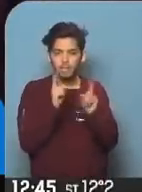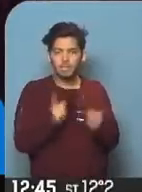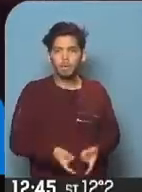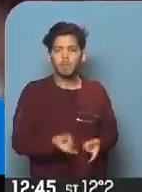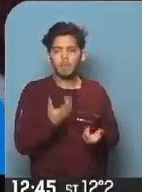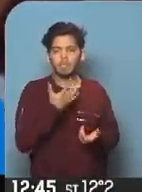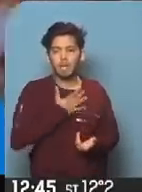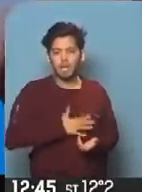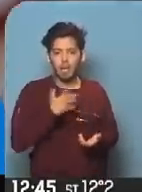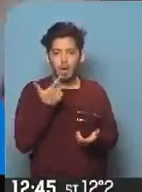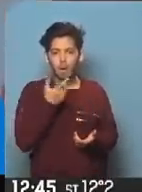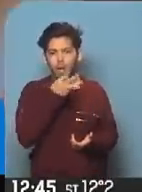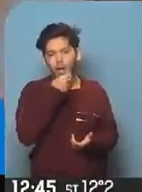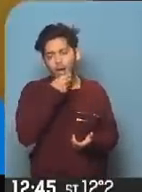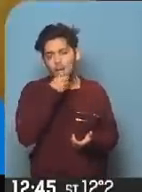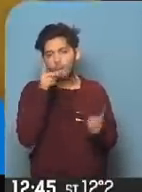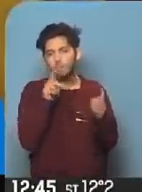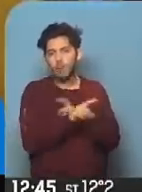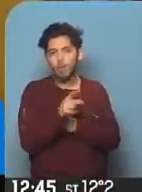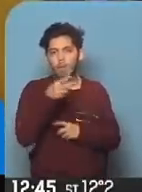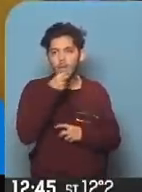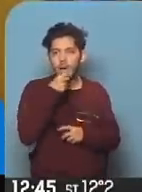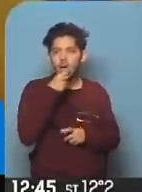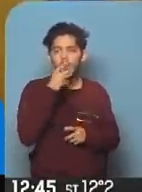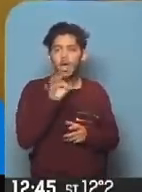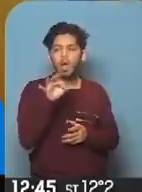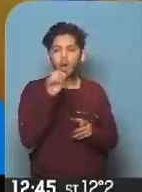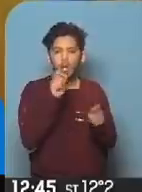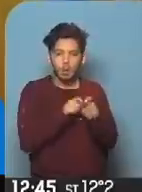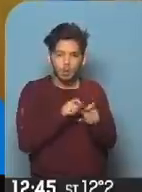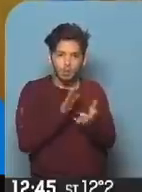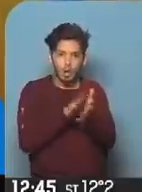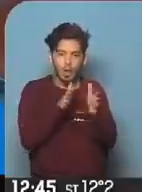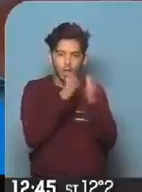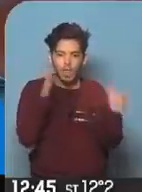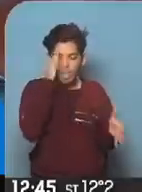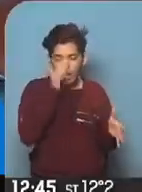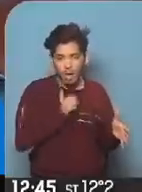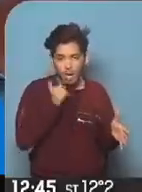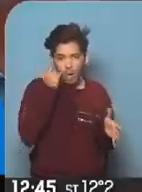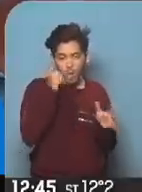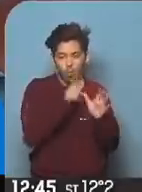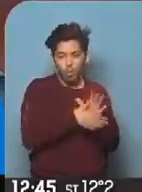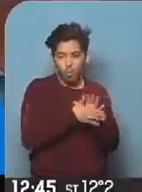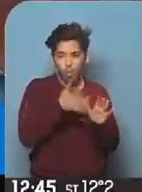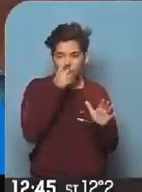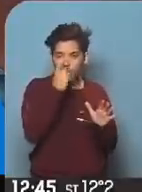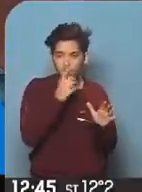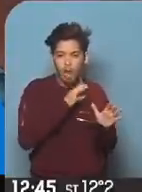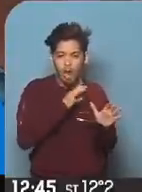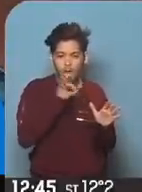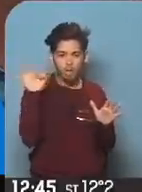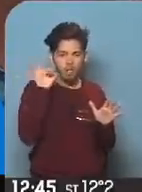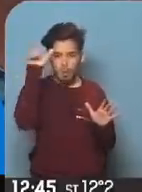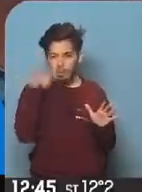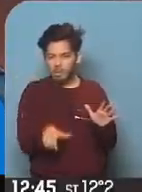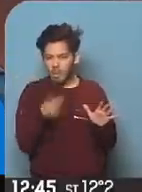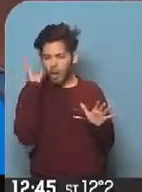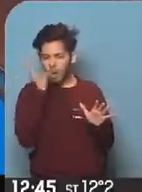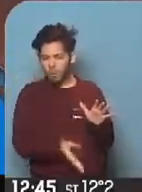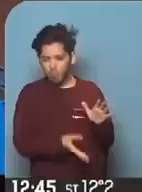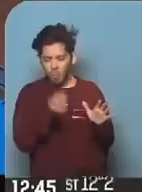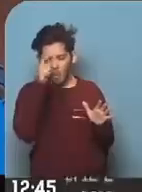tranquila, donde no se hace ningún tipo de revisión acerca de lo que ocurrió, la dictadura militar duró en Brasil 21 años, ningún militar fue juzgado. Es